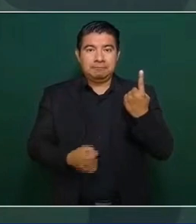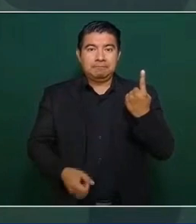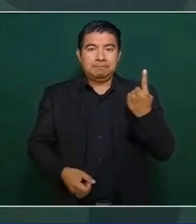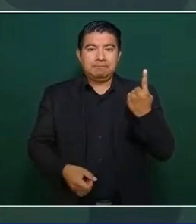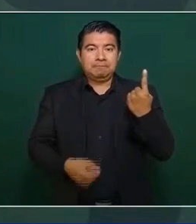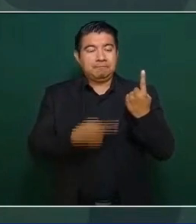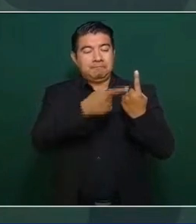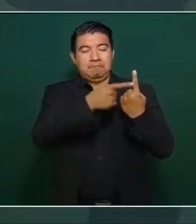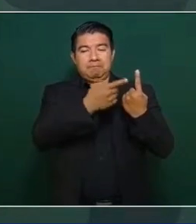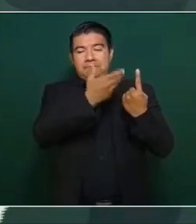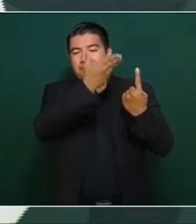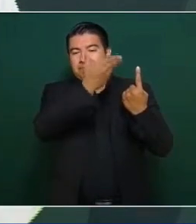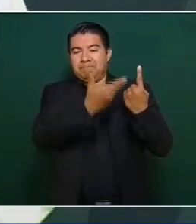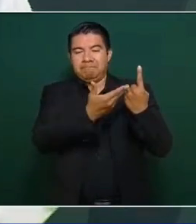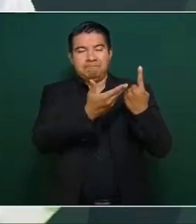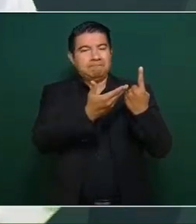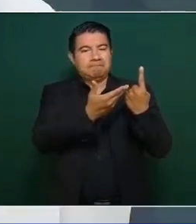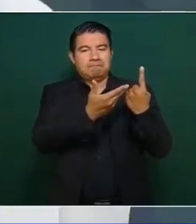primer